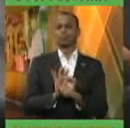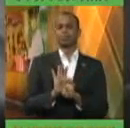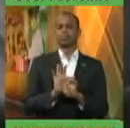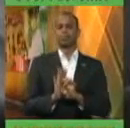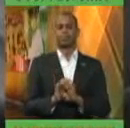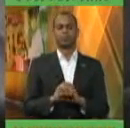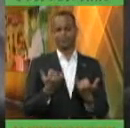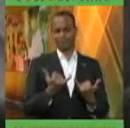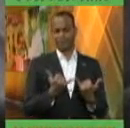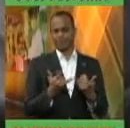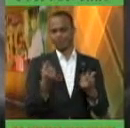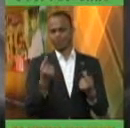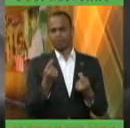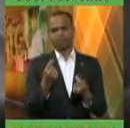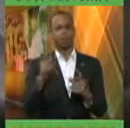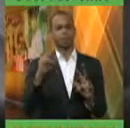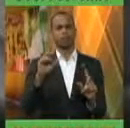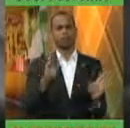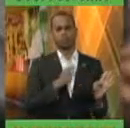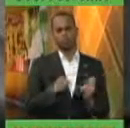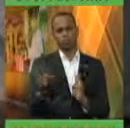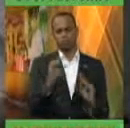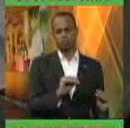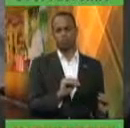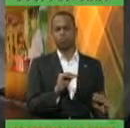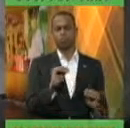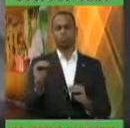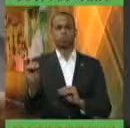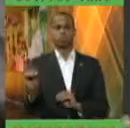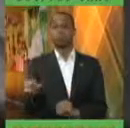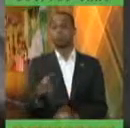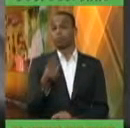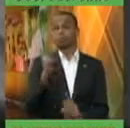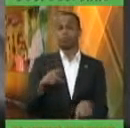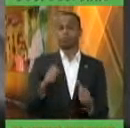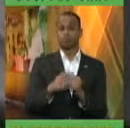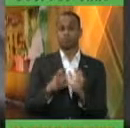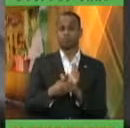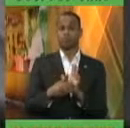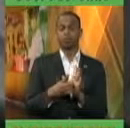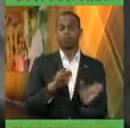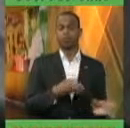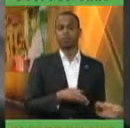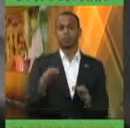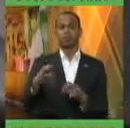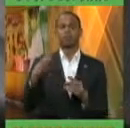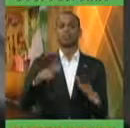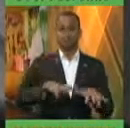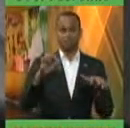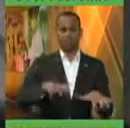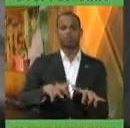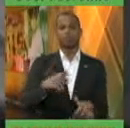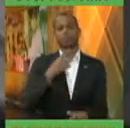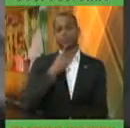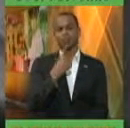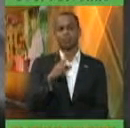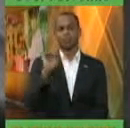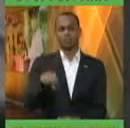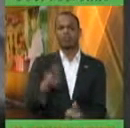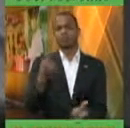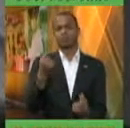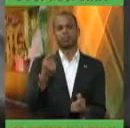se está haciendo un piloto de mudanza y en donde ya hay una persona con discapacidad que con esta lluvia es dice que había